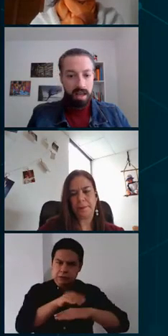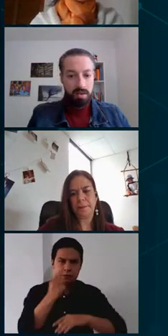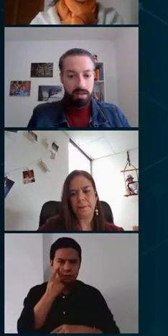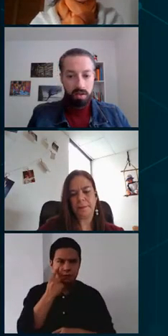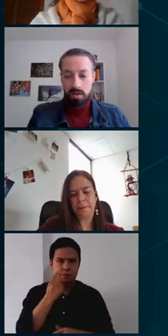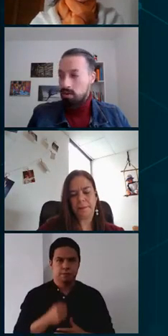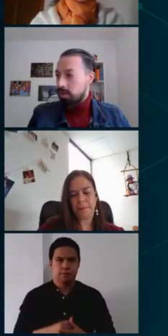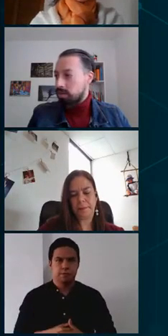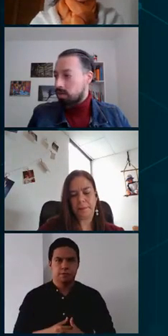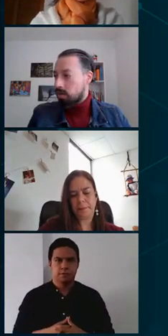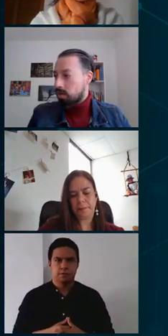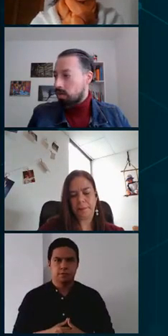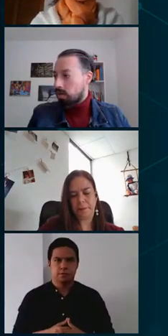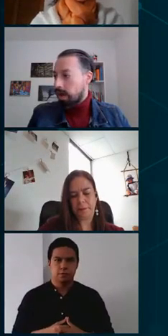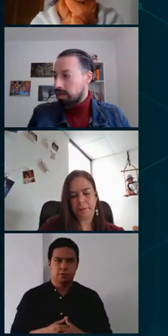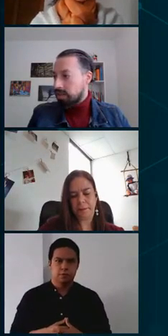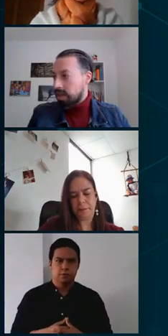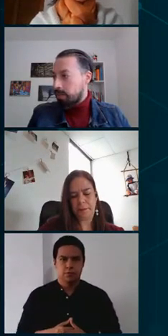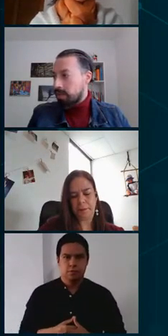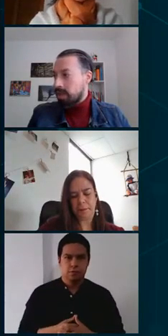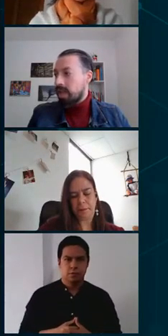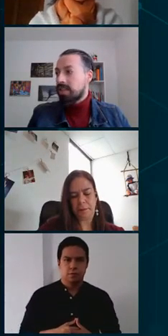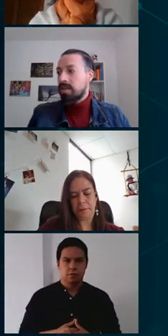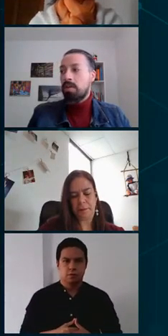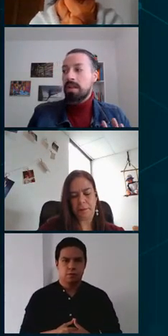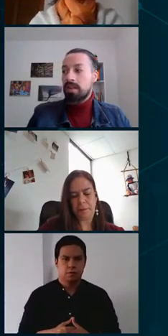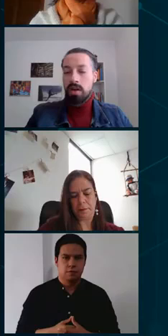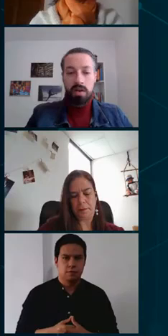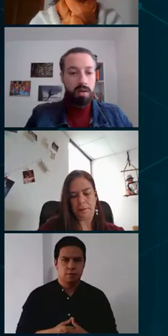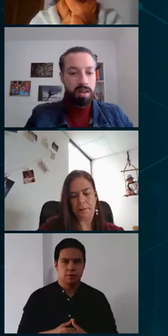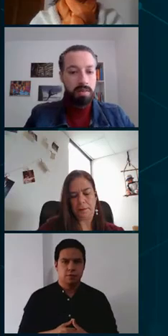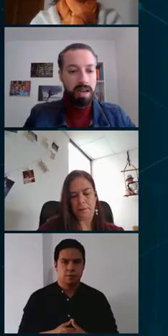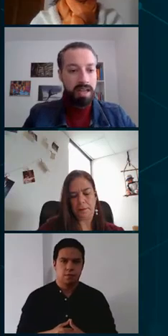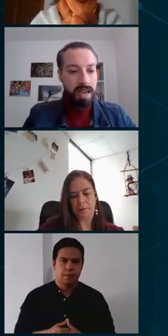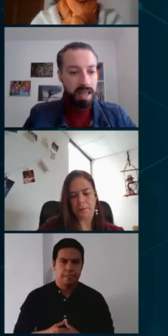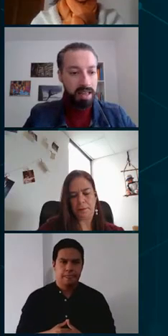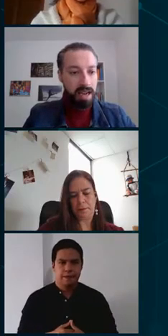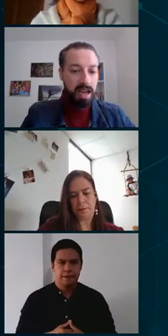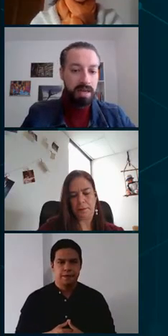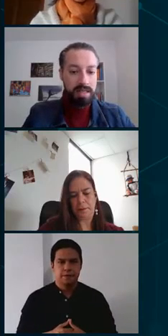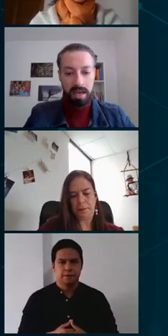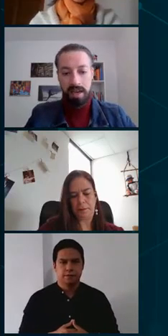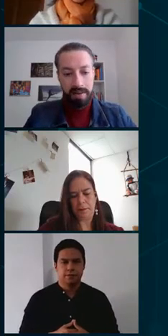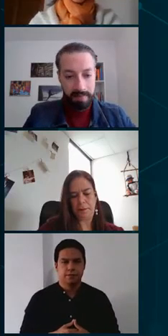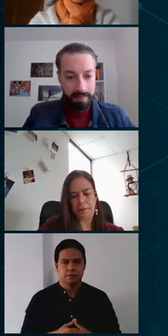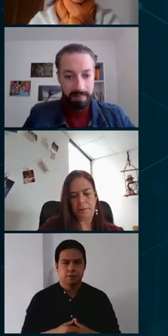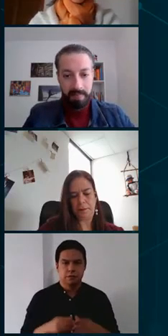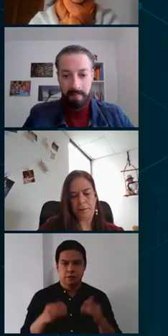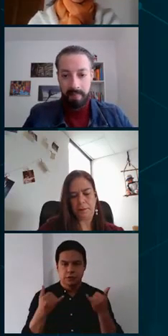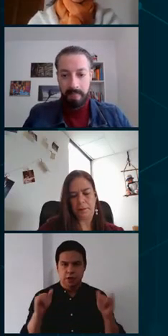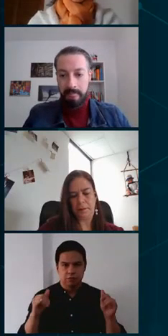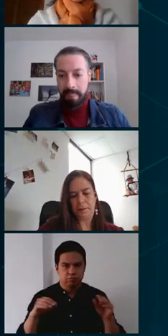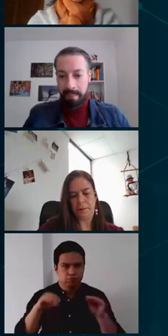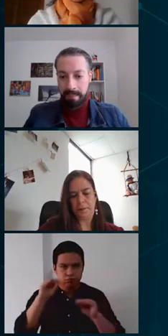Ahí quedaría nuestro script de ese momento cuando María sale del almacén.